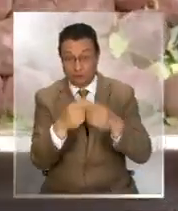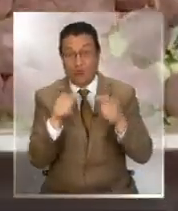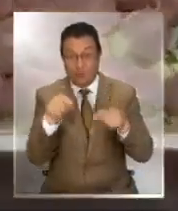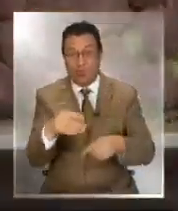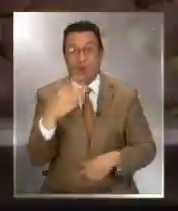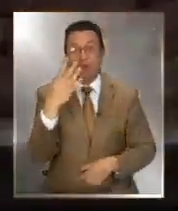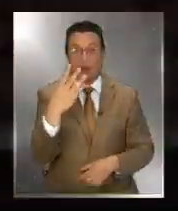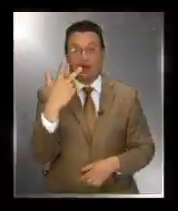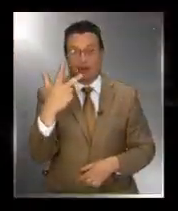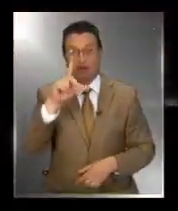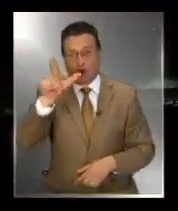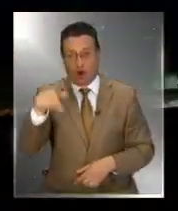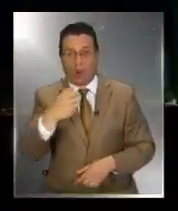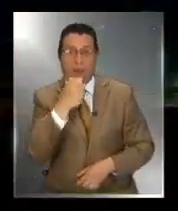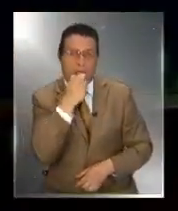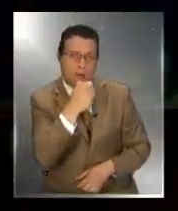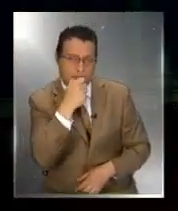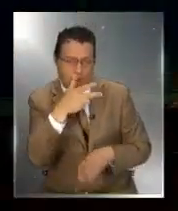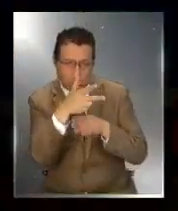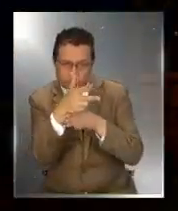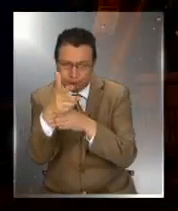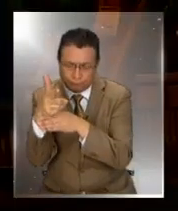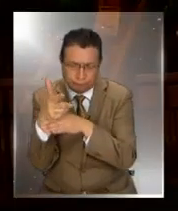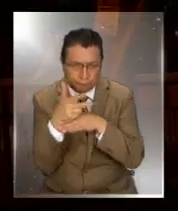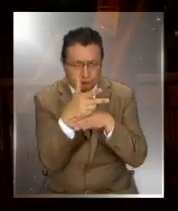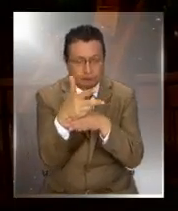48 horas.